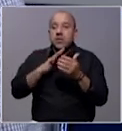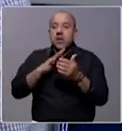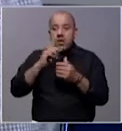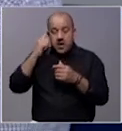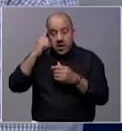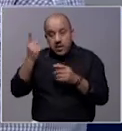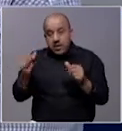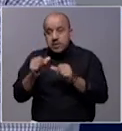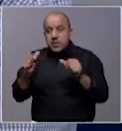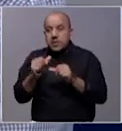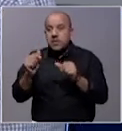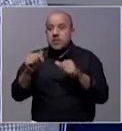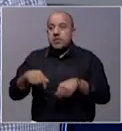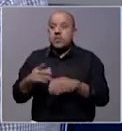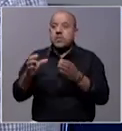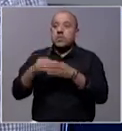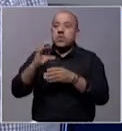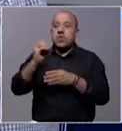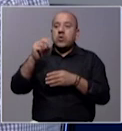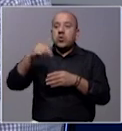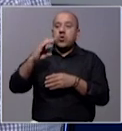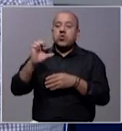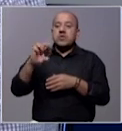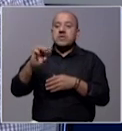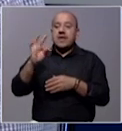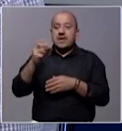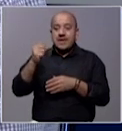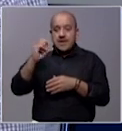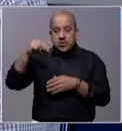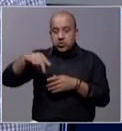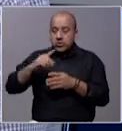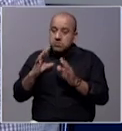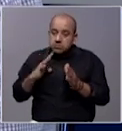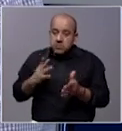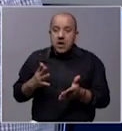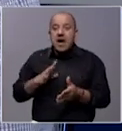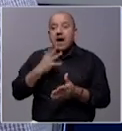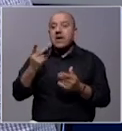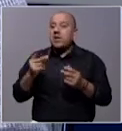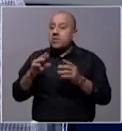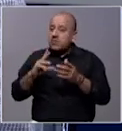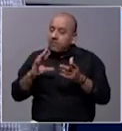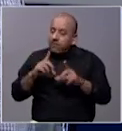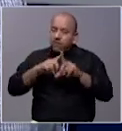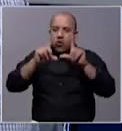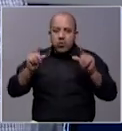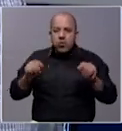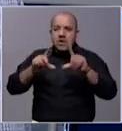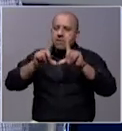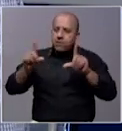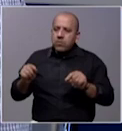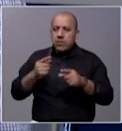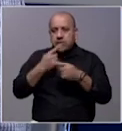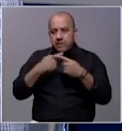los y más allá que el partido de la concertación no prosperó hay fórmulas alternativas hay caminos para buscar entre buscar entendimientos